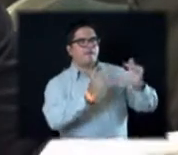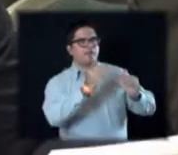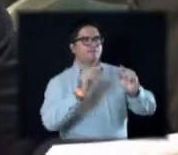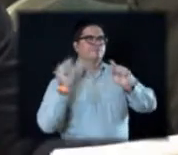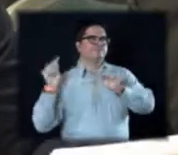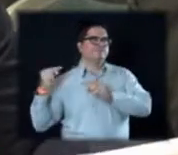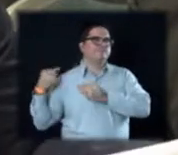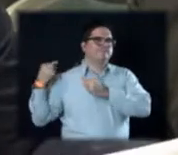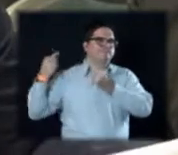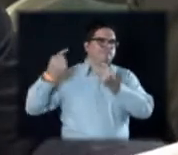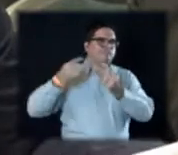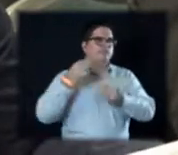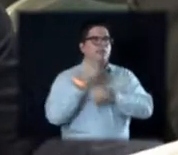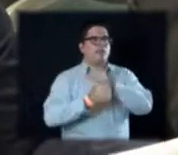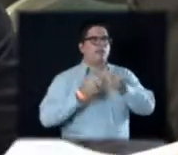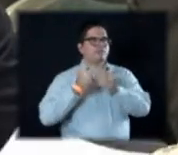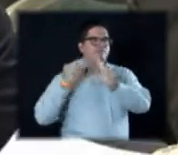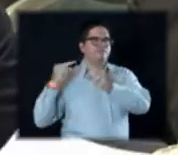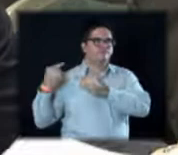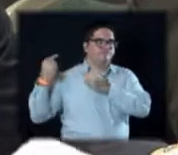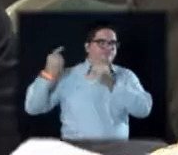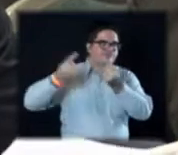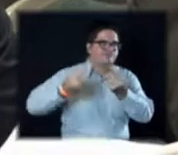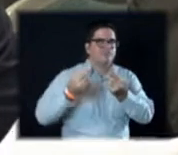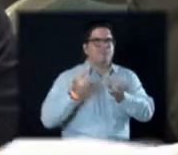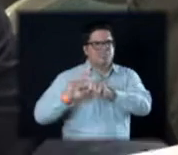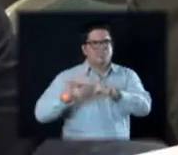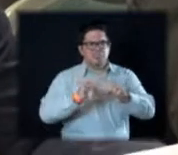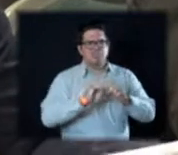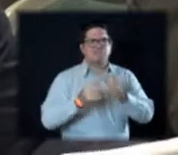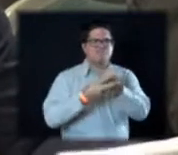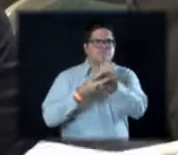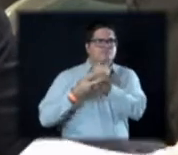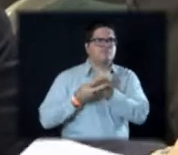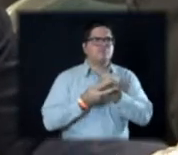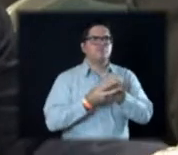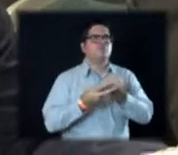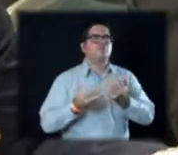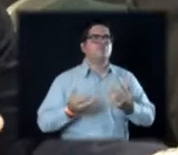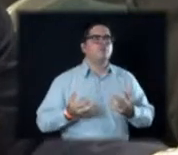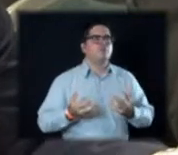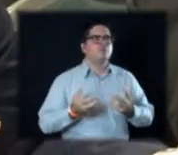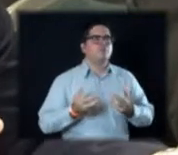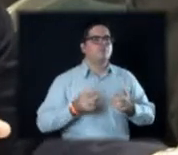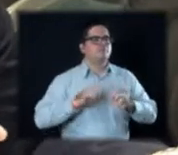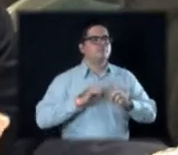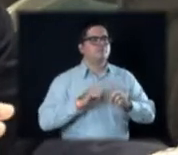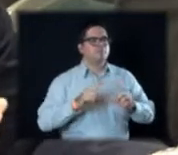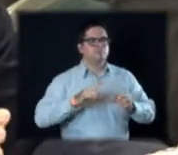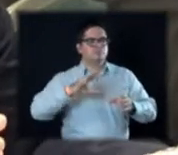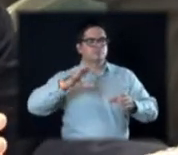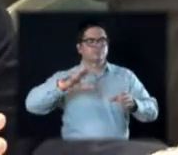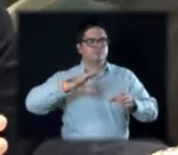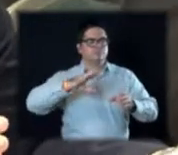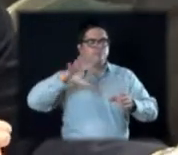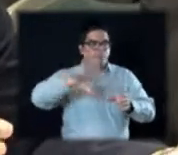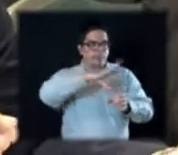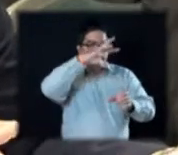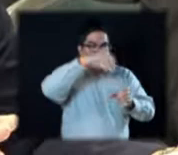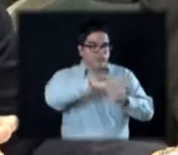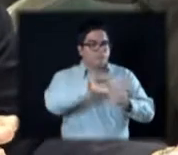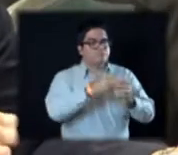creciendo de años de austeridad y otros ahorros que se han hecho, pero también incluye